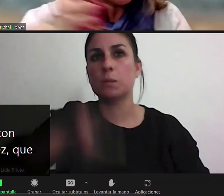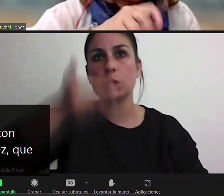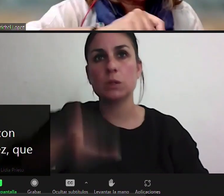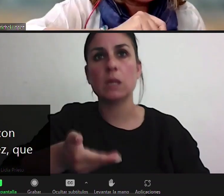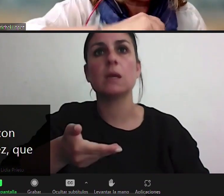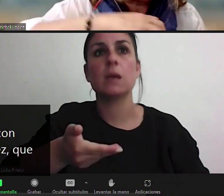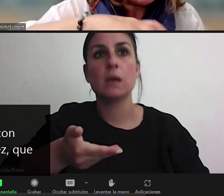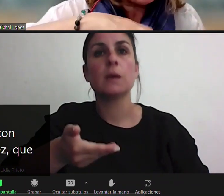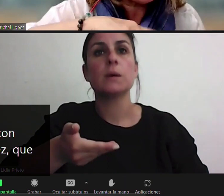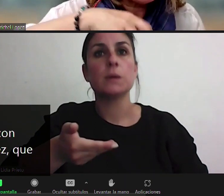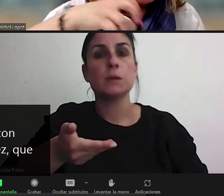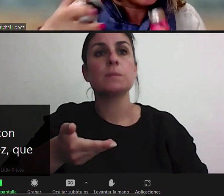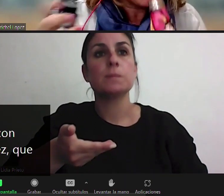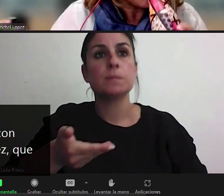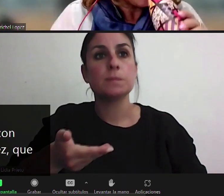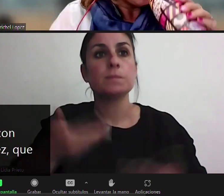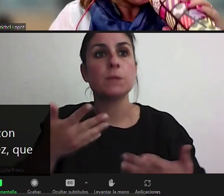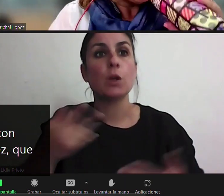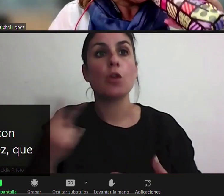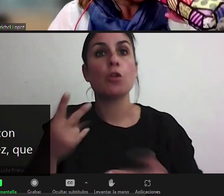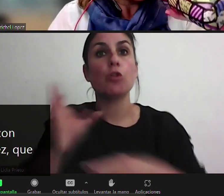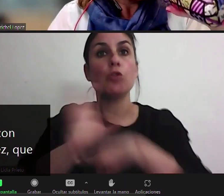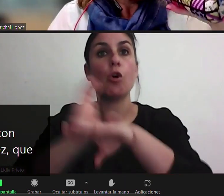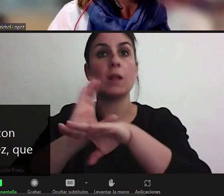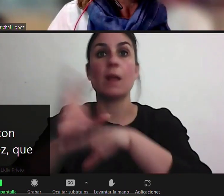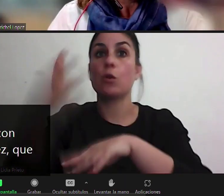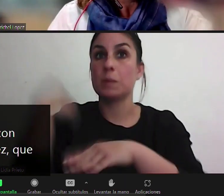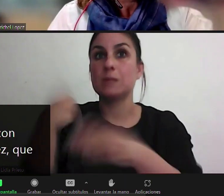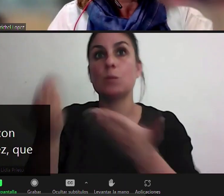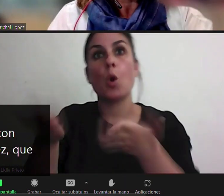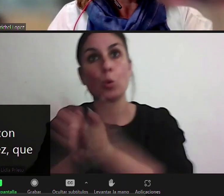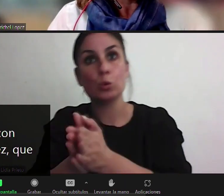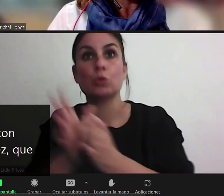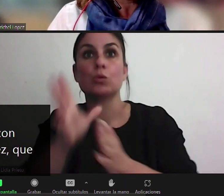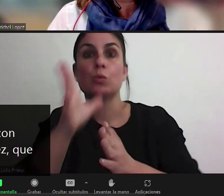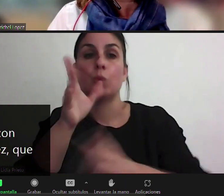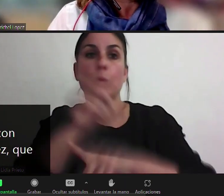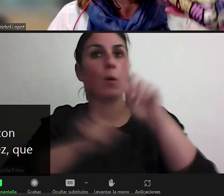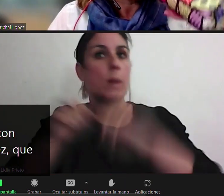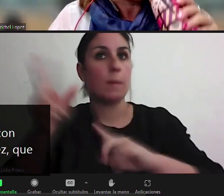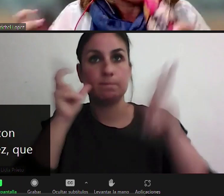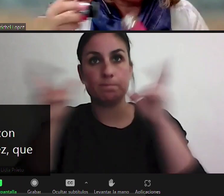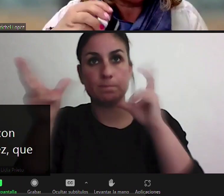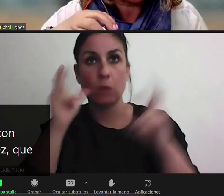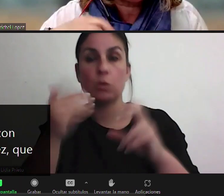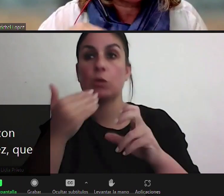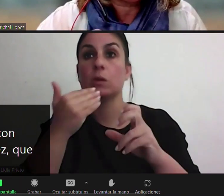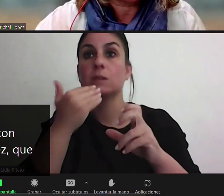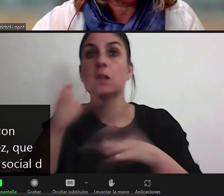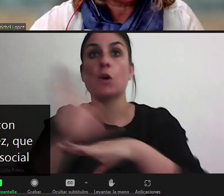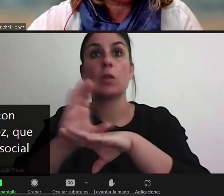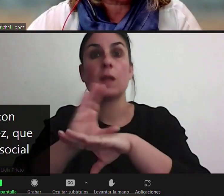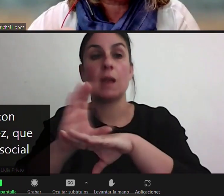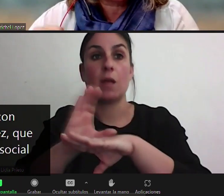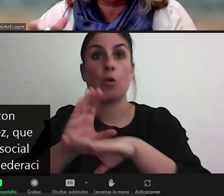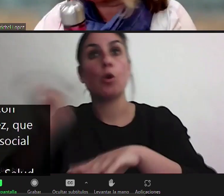a compartir los dos el mismo ordenador porque teníamos problemas de audio y si no se va a dilatar el poder empezar. Y luego también